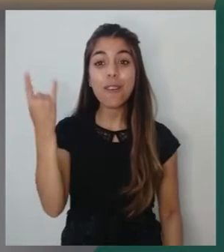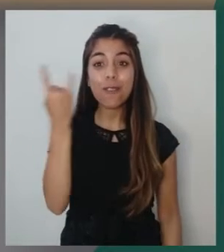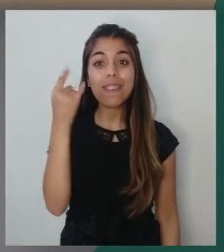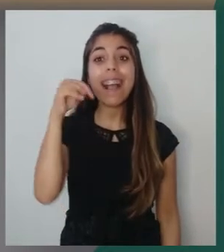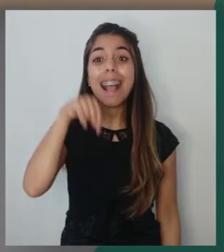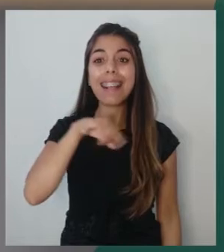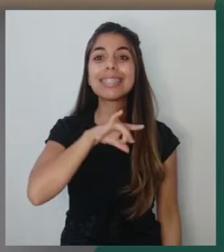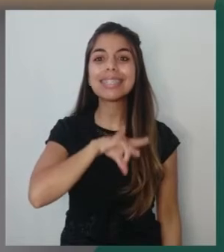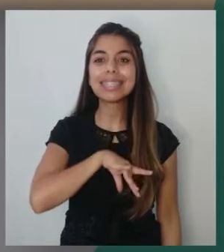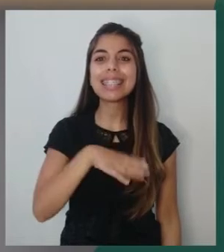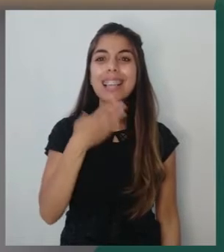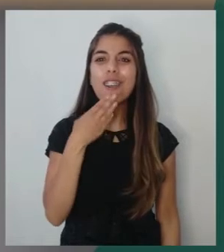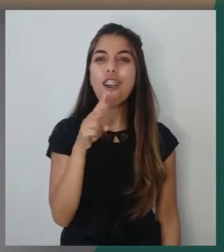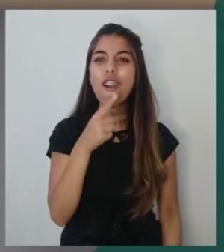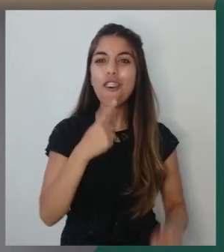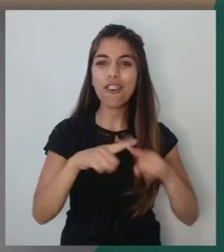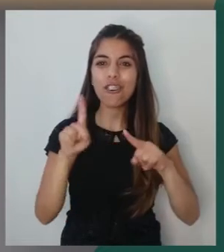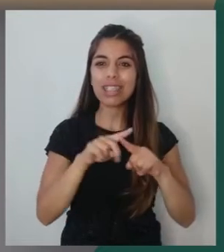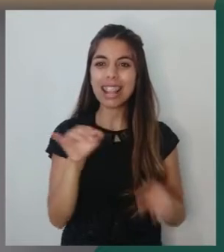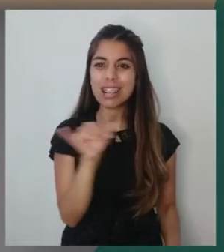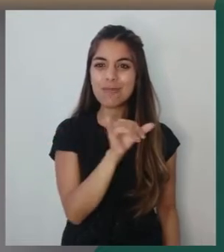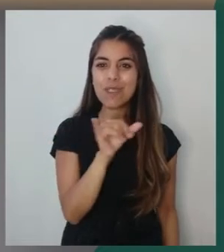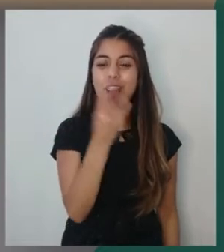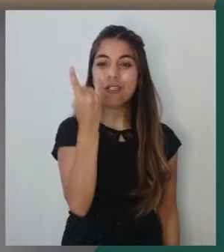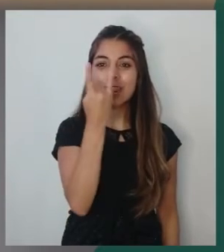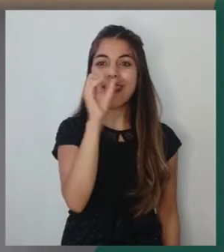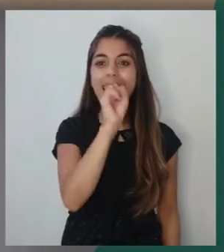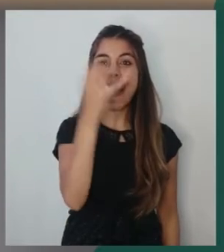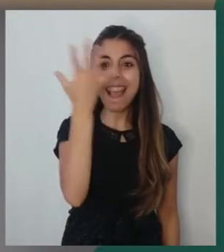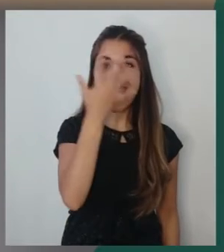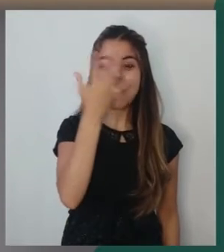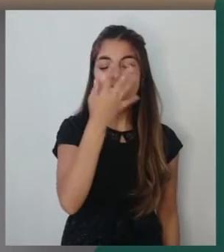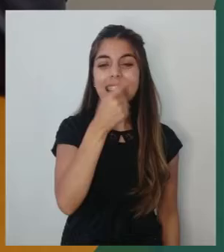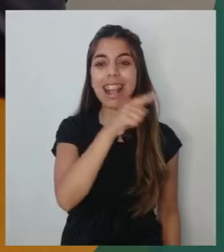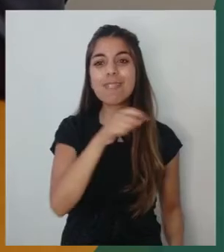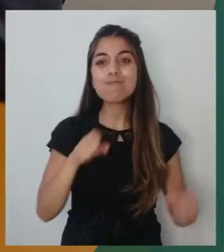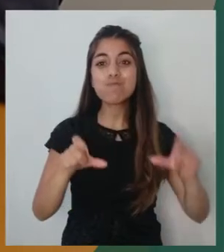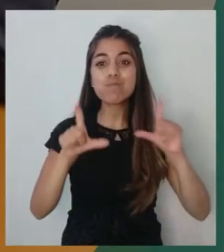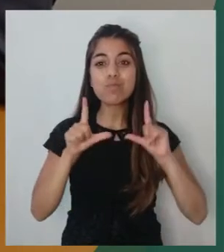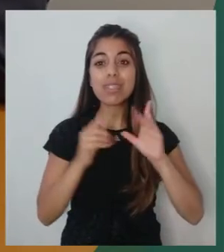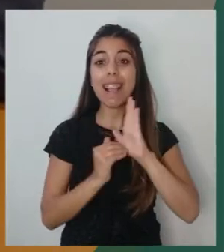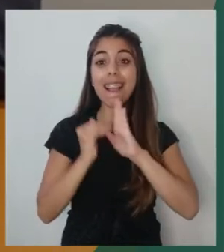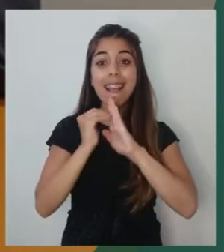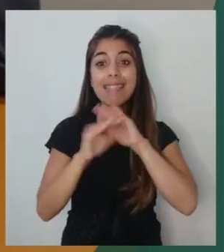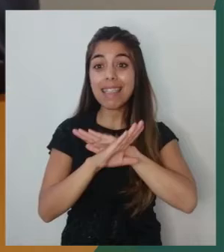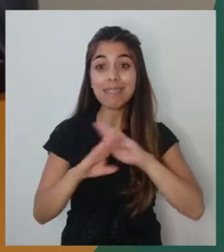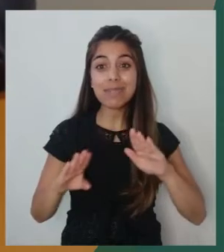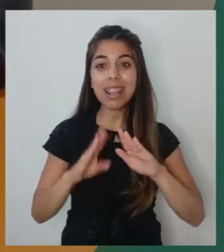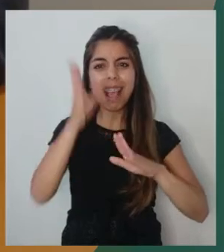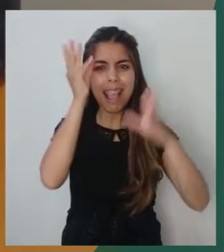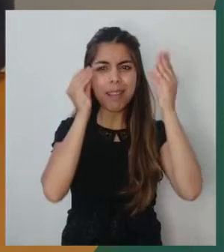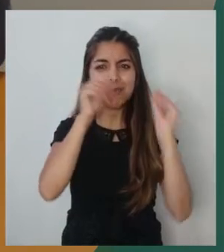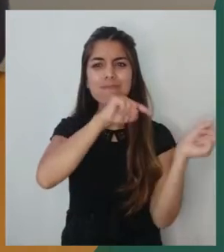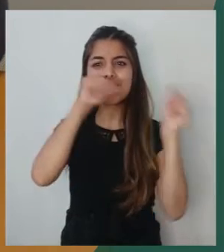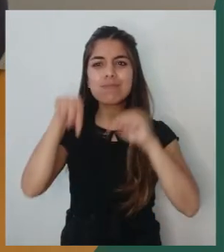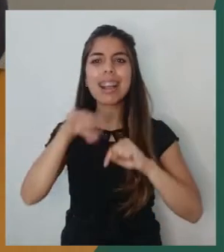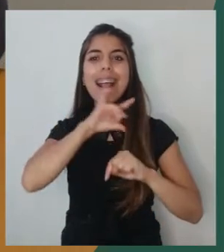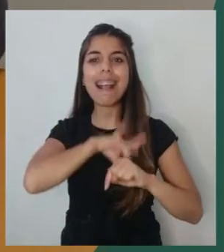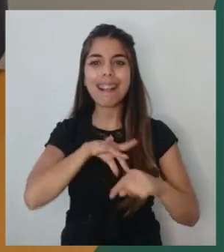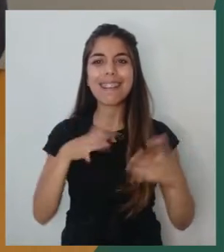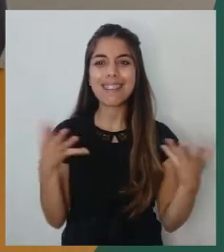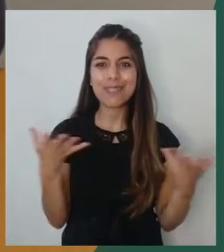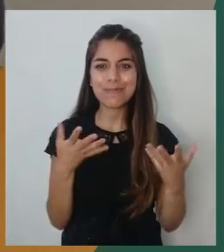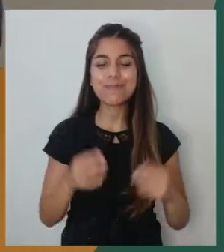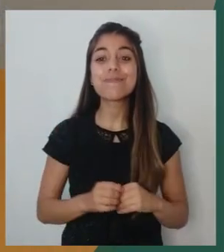chilena y su homóloga en Mozambique después de su formación de posgrado. Los resultados principales de este estudio